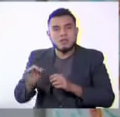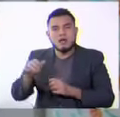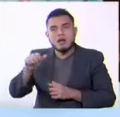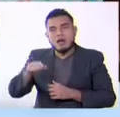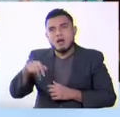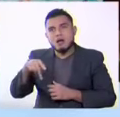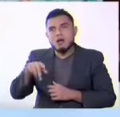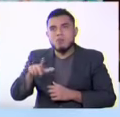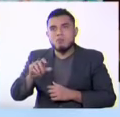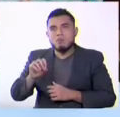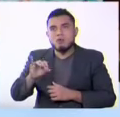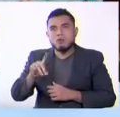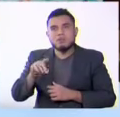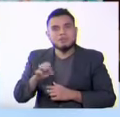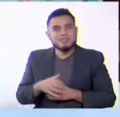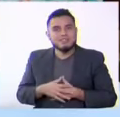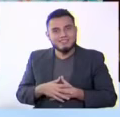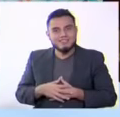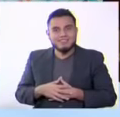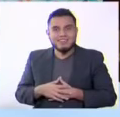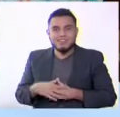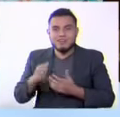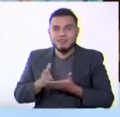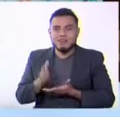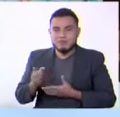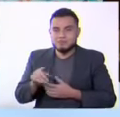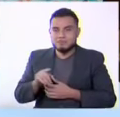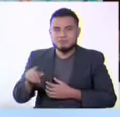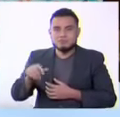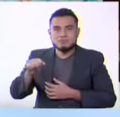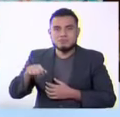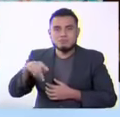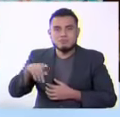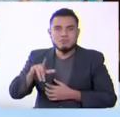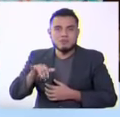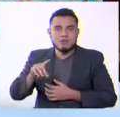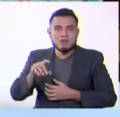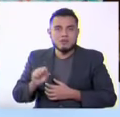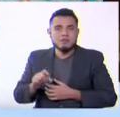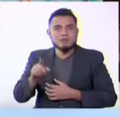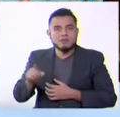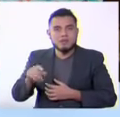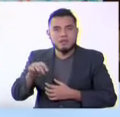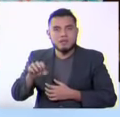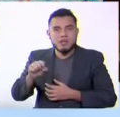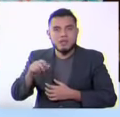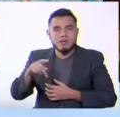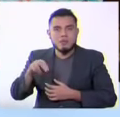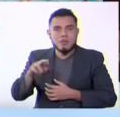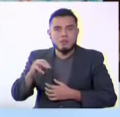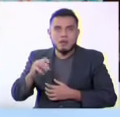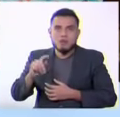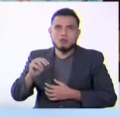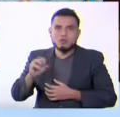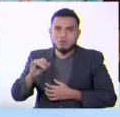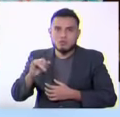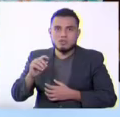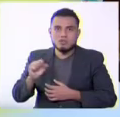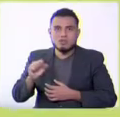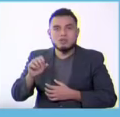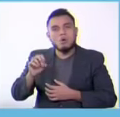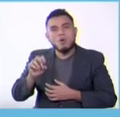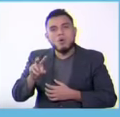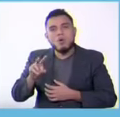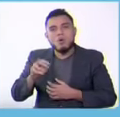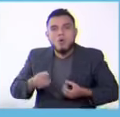haploides. En los animales, estas células haploides son los espermatozoides y los óvulos.